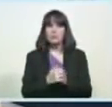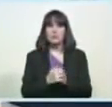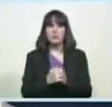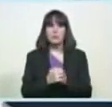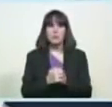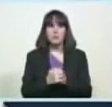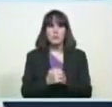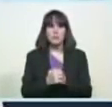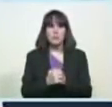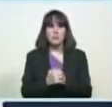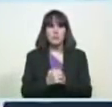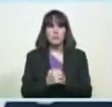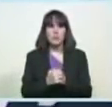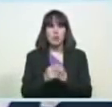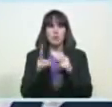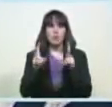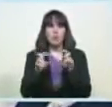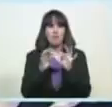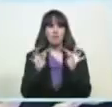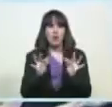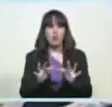impresión de las nuevas monedas